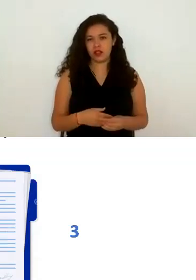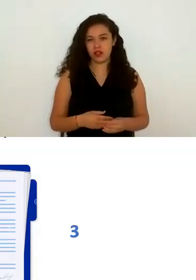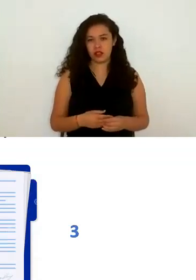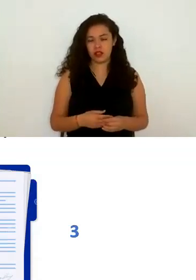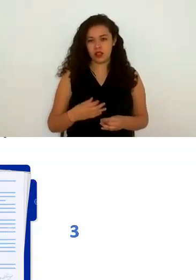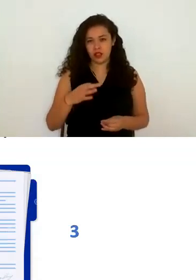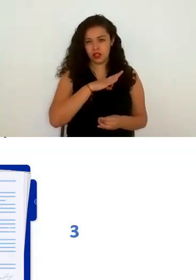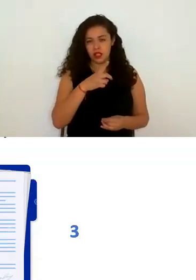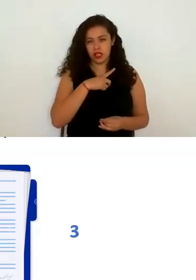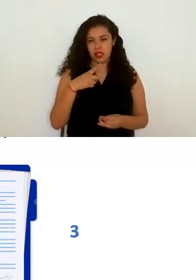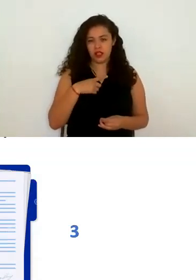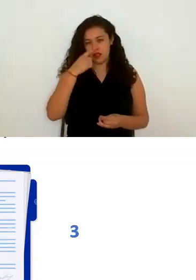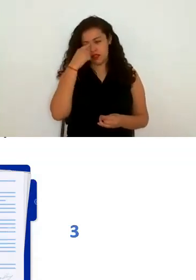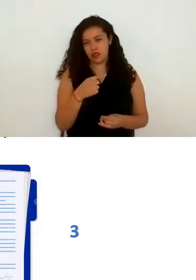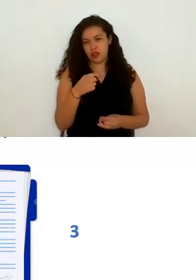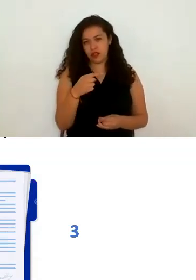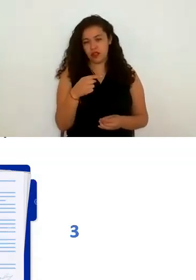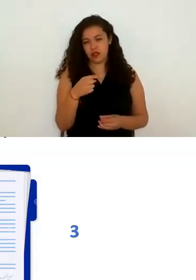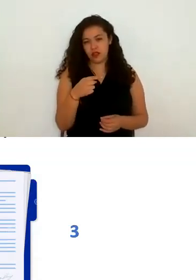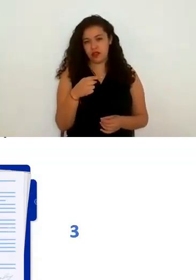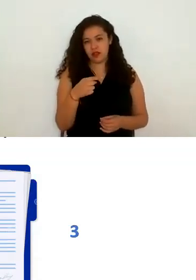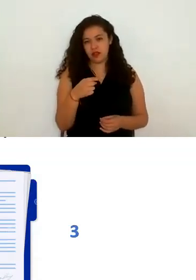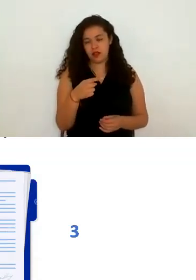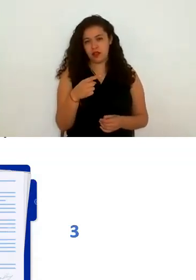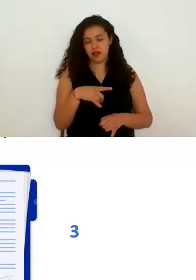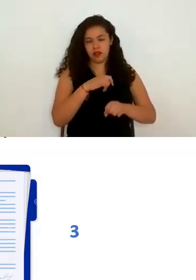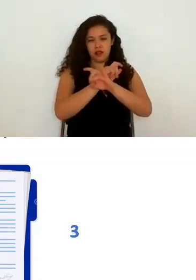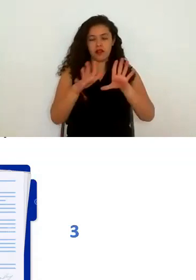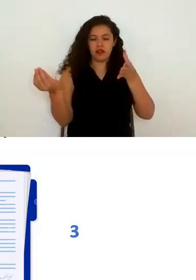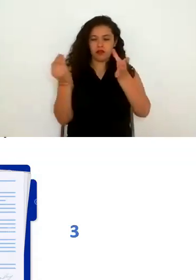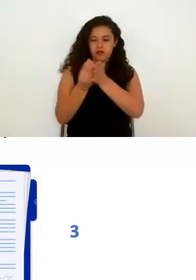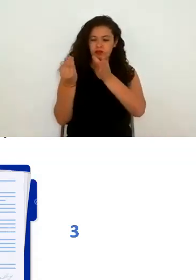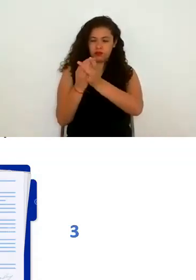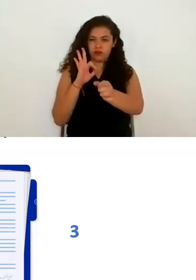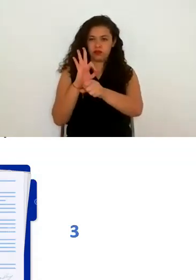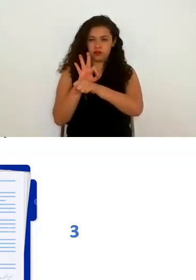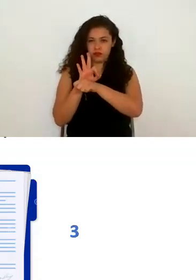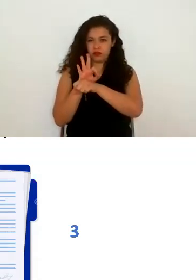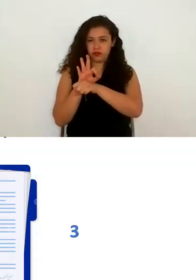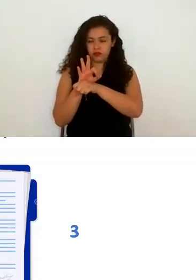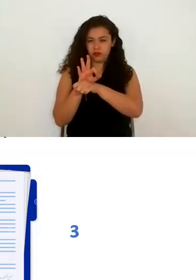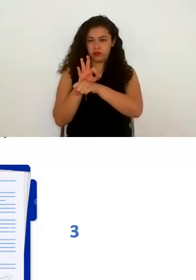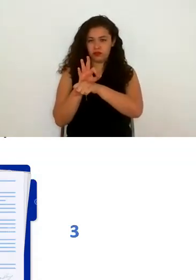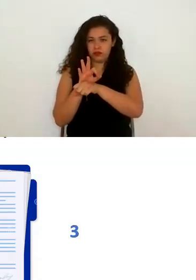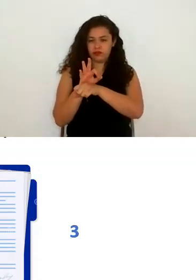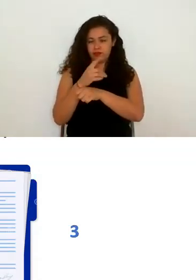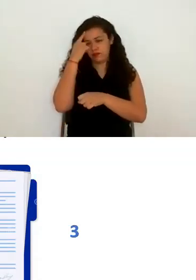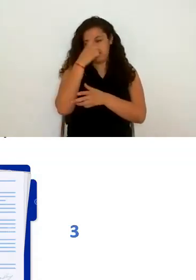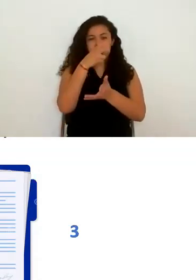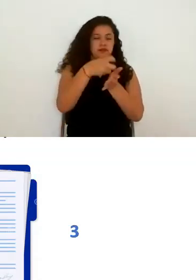porque también lo señala así la ley de protección de datos personales, que se puede hacer la